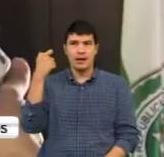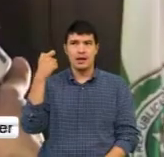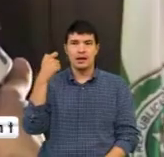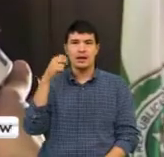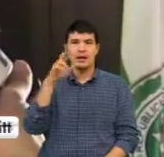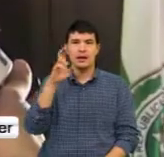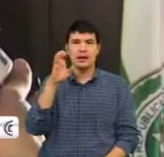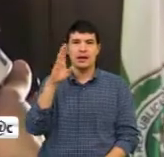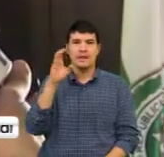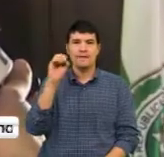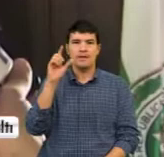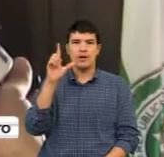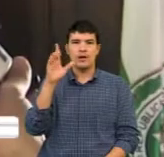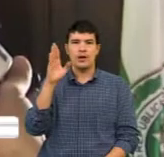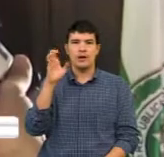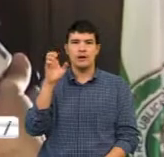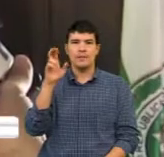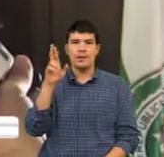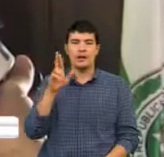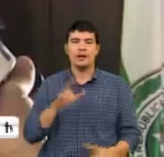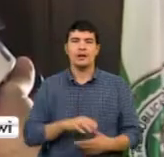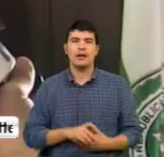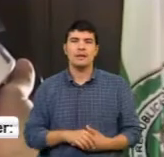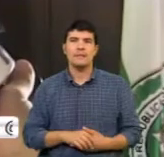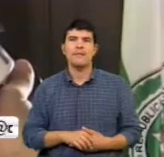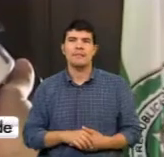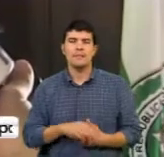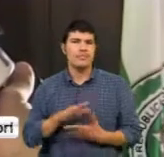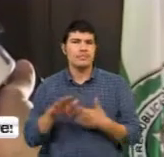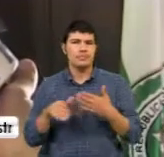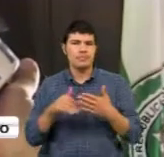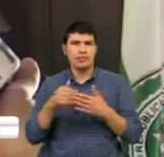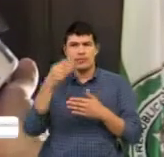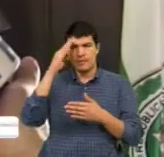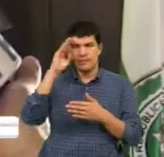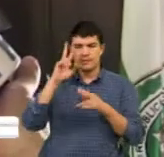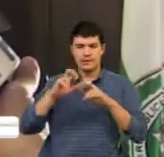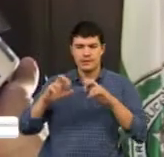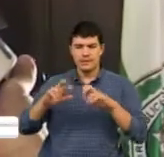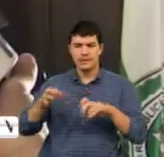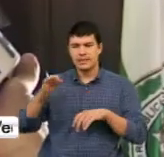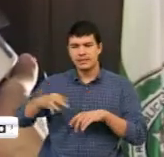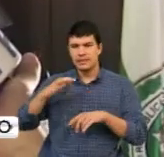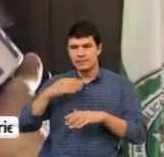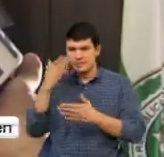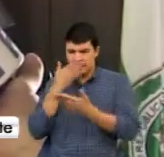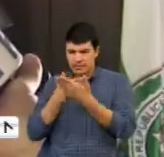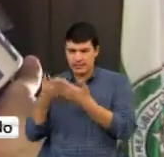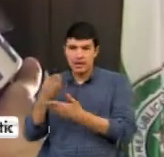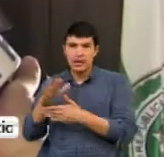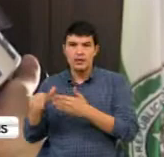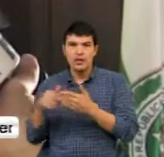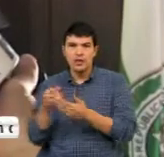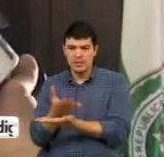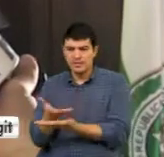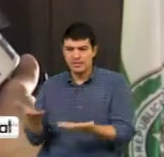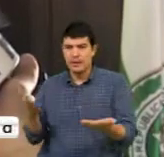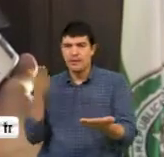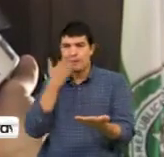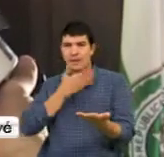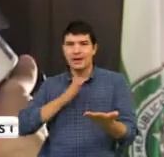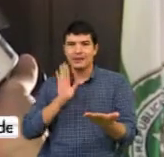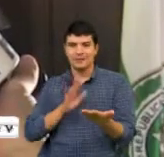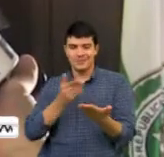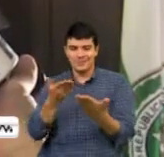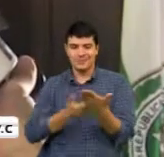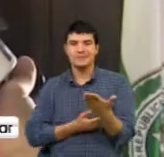revólver. Esto se hacen todos los protocolos del caso para verificación, elementos materiales probatorios